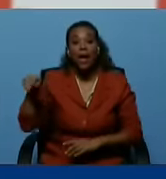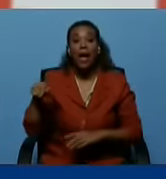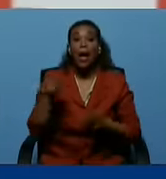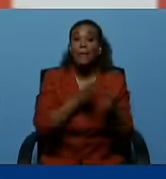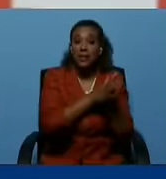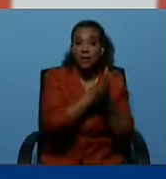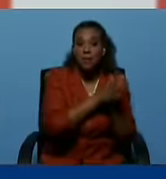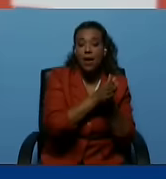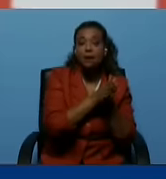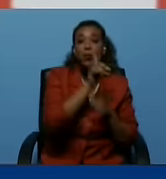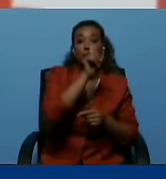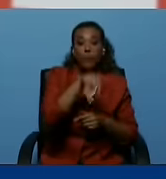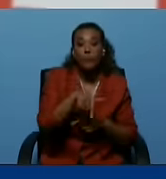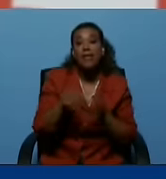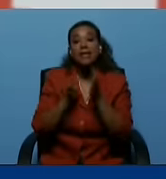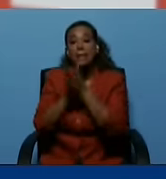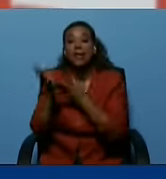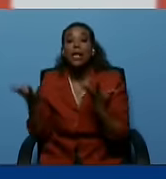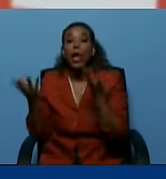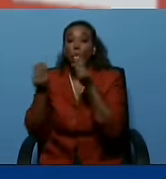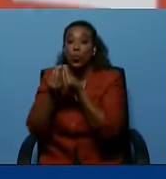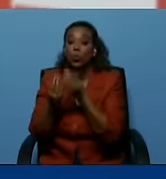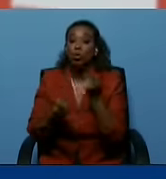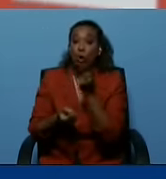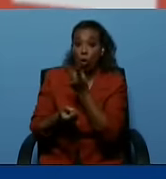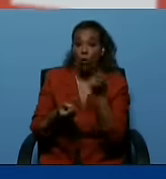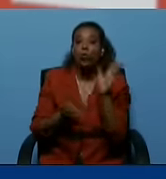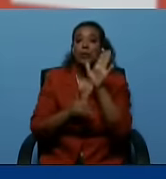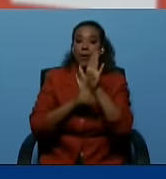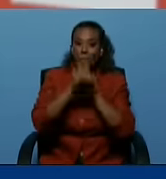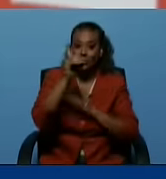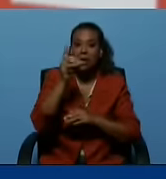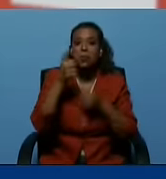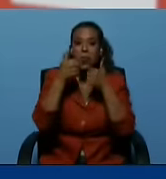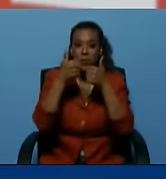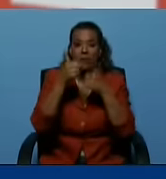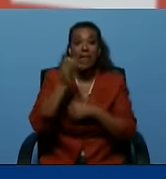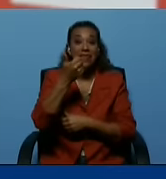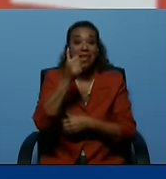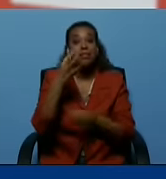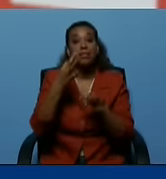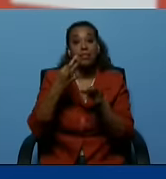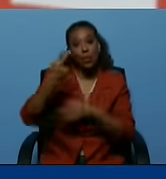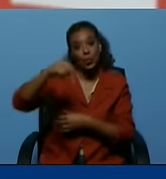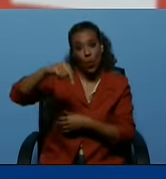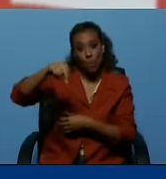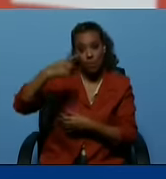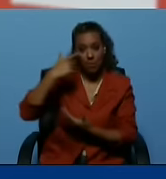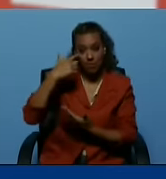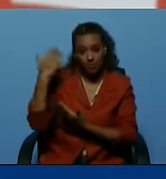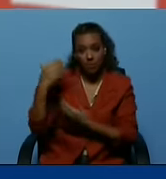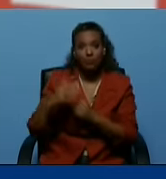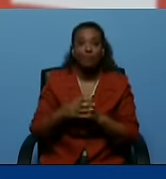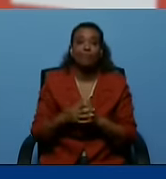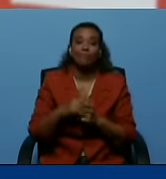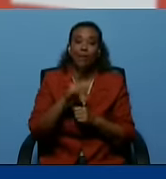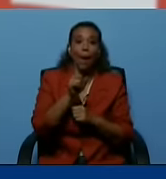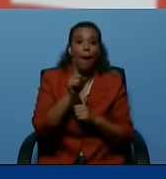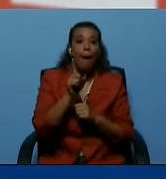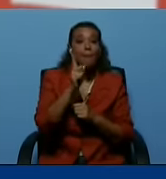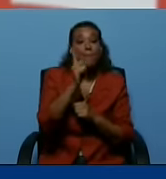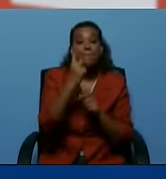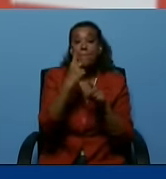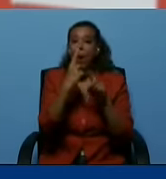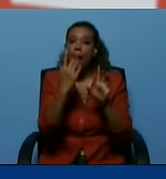que se ha desarrollado con buen pie. 10 de noviembre, o sea, menos de un